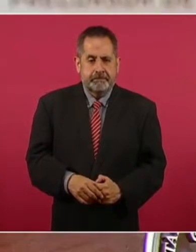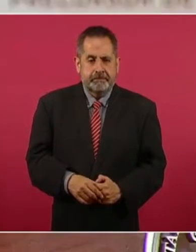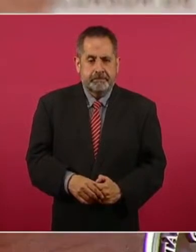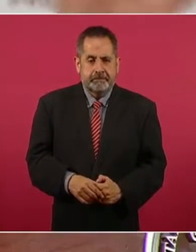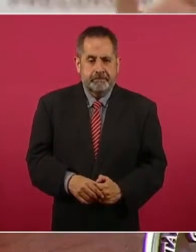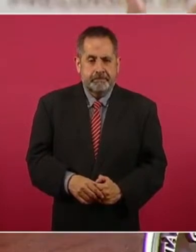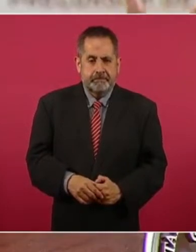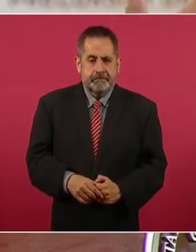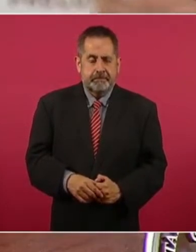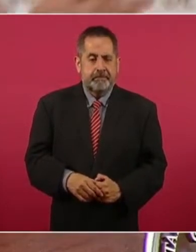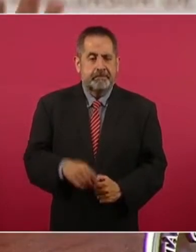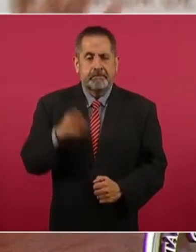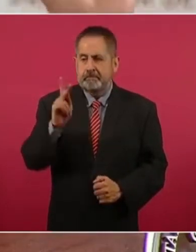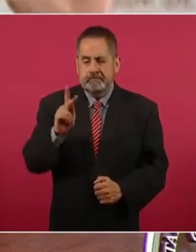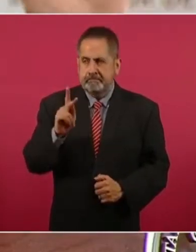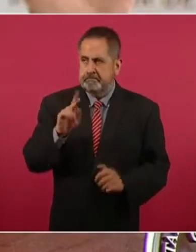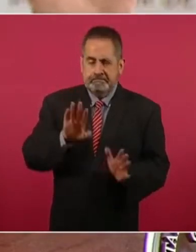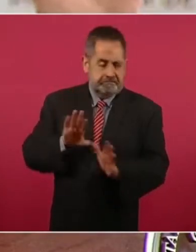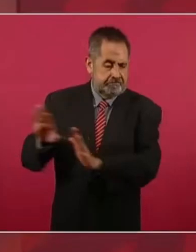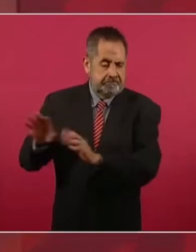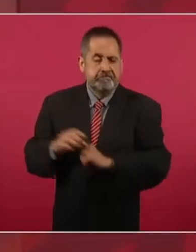Pero lo de México es